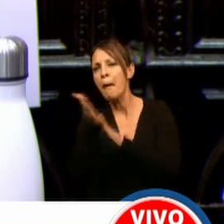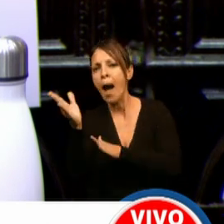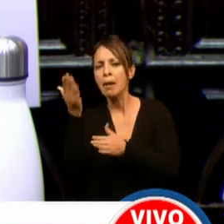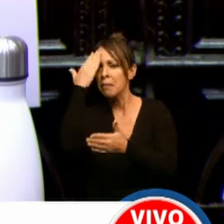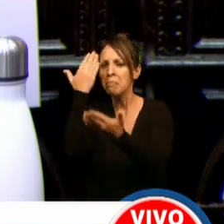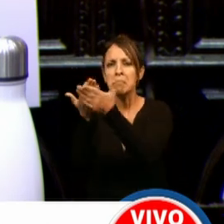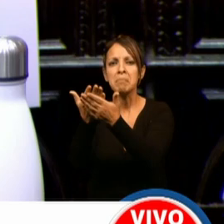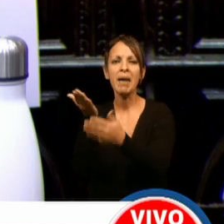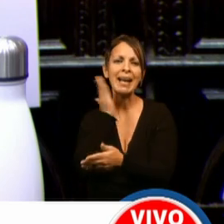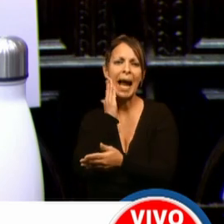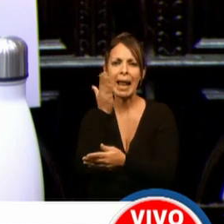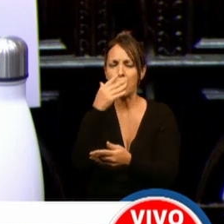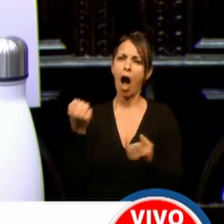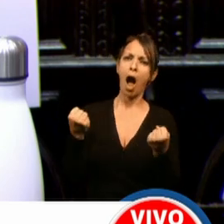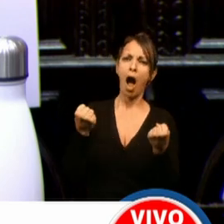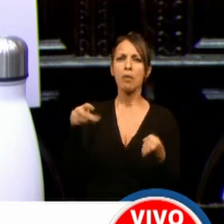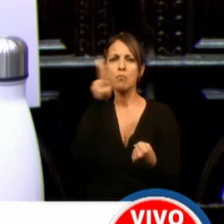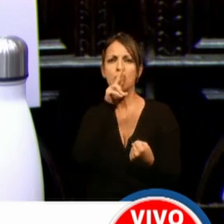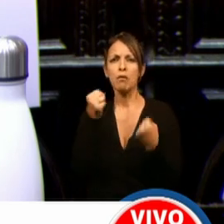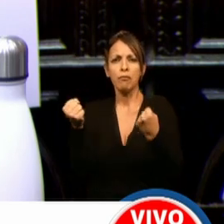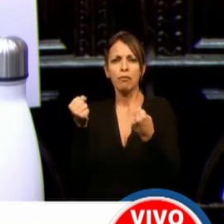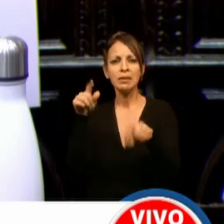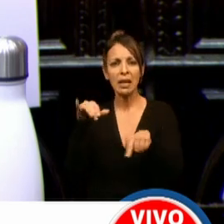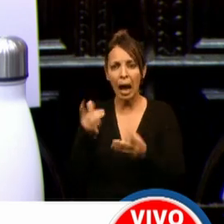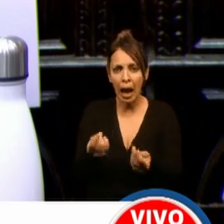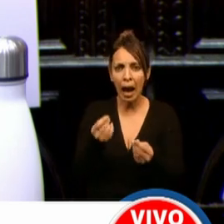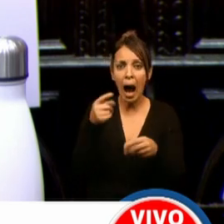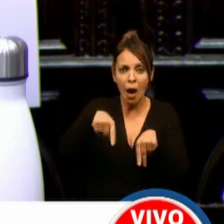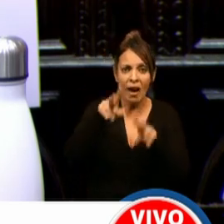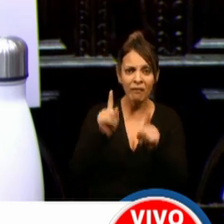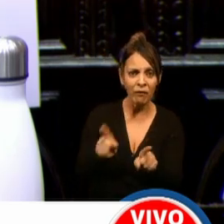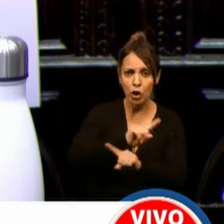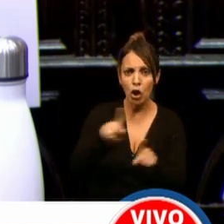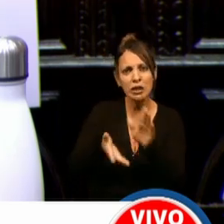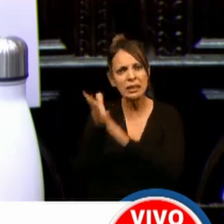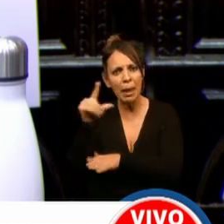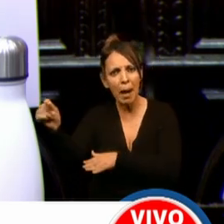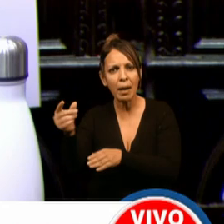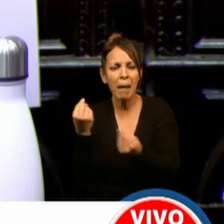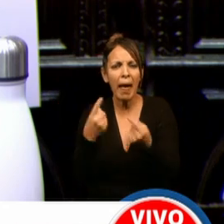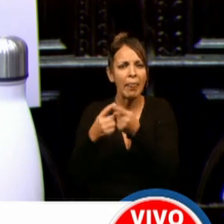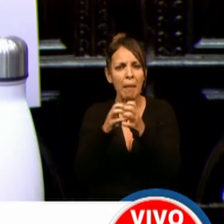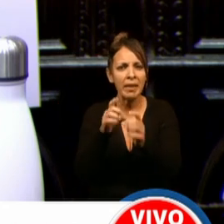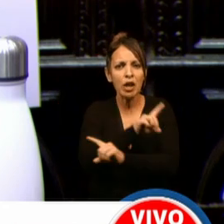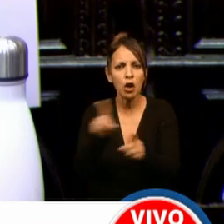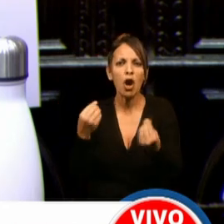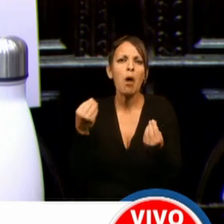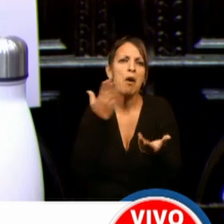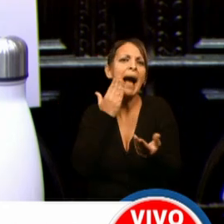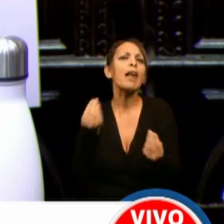blandir la bandera del feminismo por ejemplo si no se quedan aquí sentados para acompañar esta ley de equidad simplemente esto